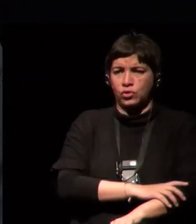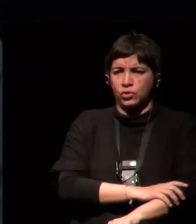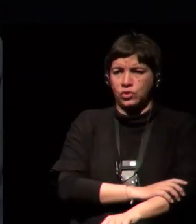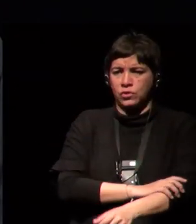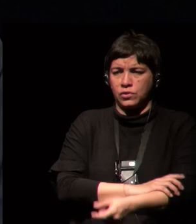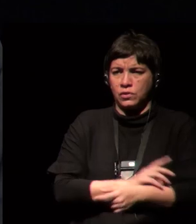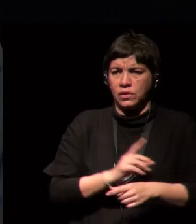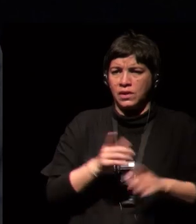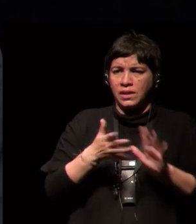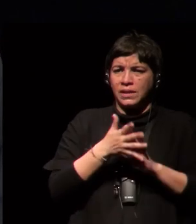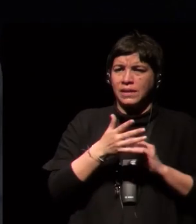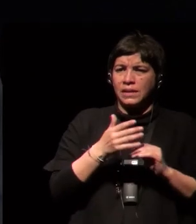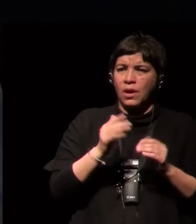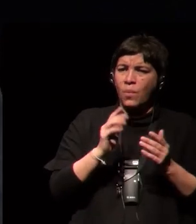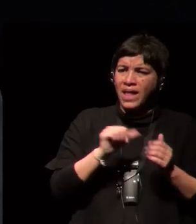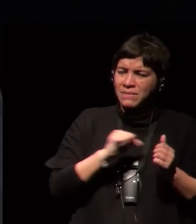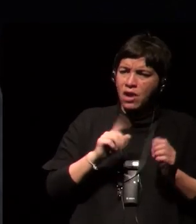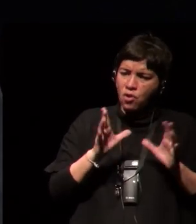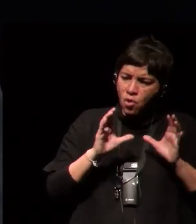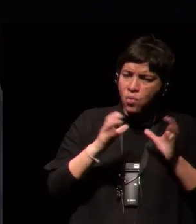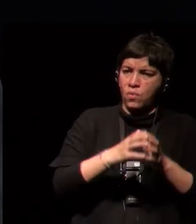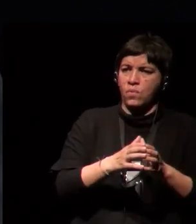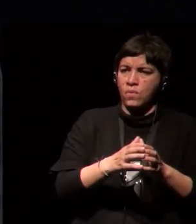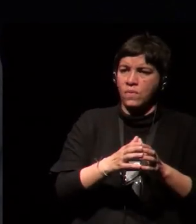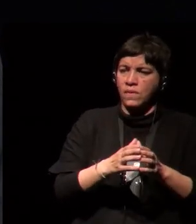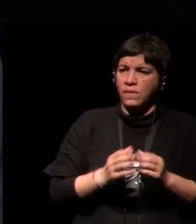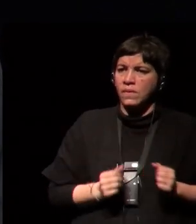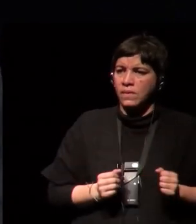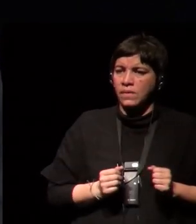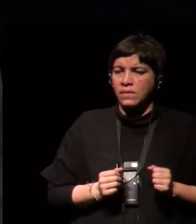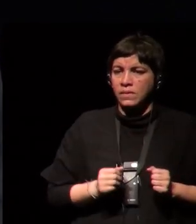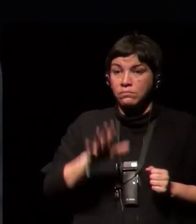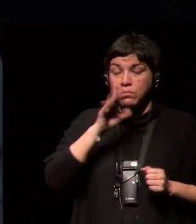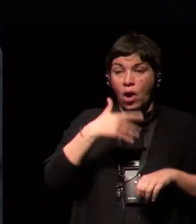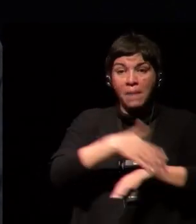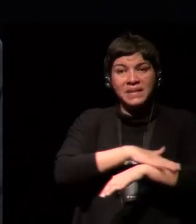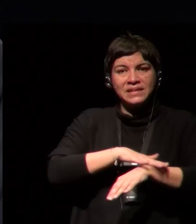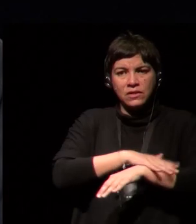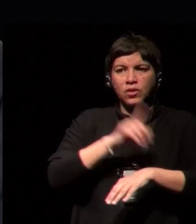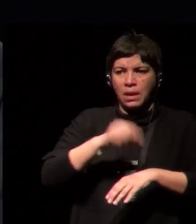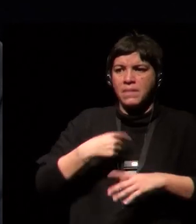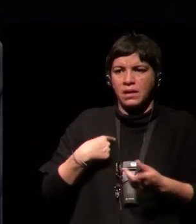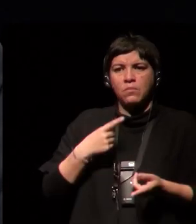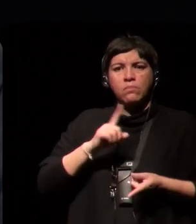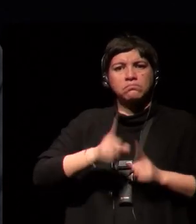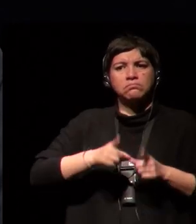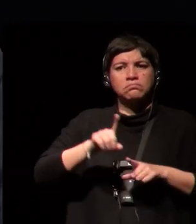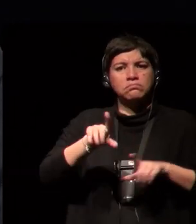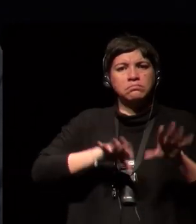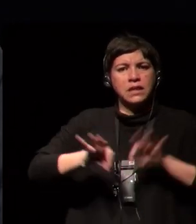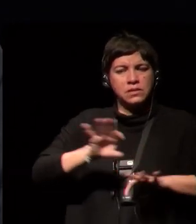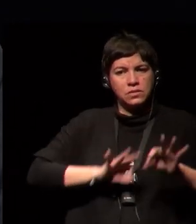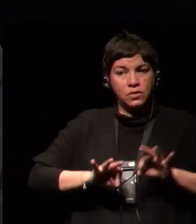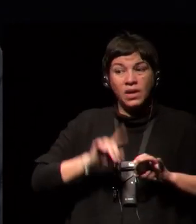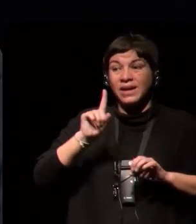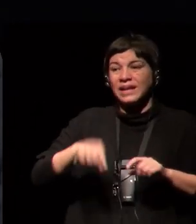y porque la administración también tomaba decisiones y luego además necesitamos crear un potencial económico,